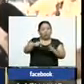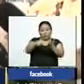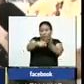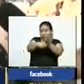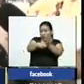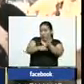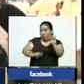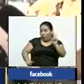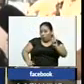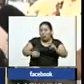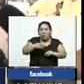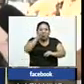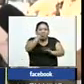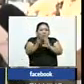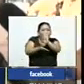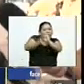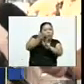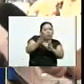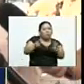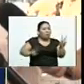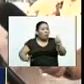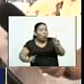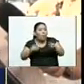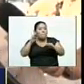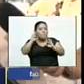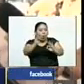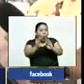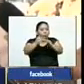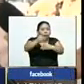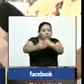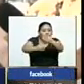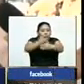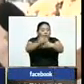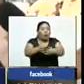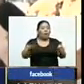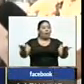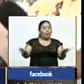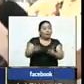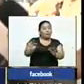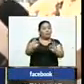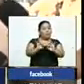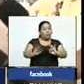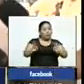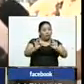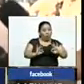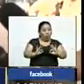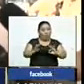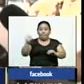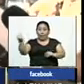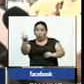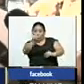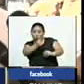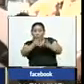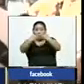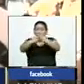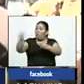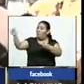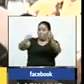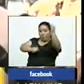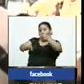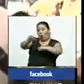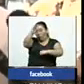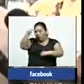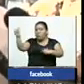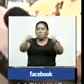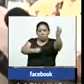avanza, cómo San Salvador se desarrolla, cómo San Salvador progresa y se generan condiciones para que inversionistas nacionales y extranjeros vengan a